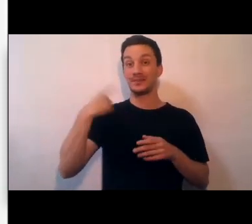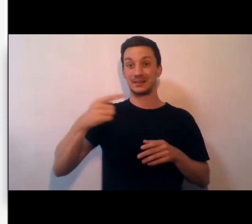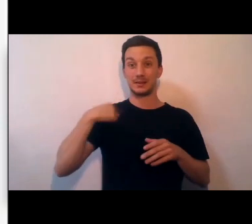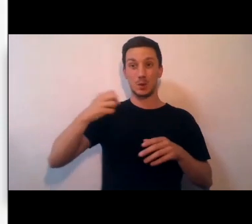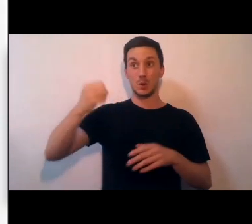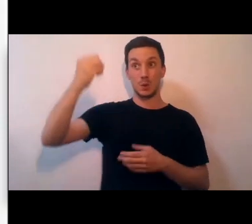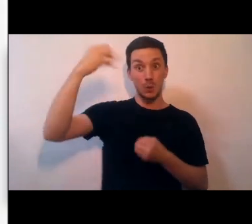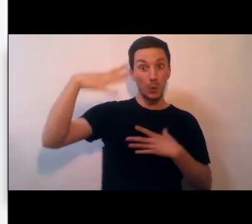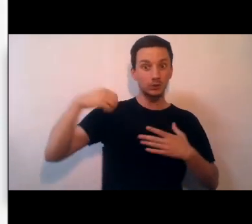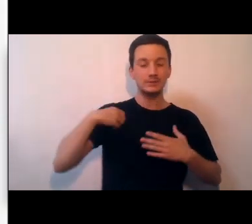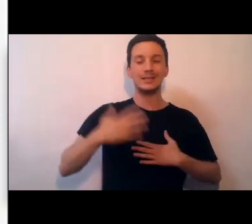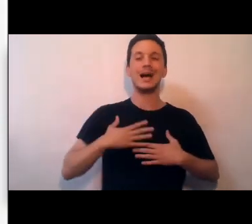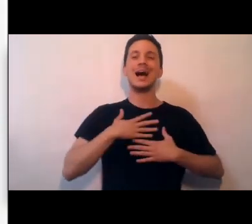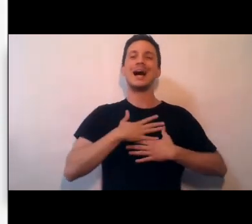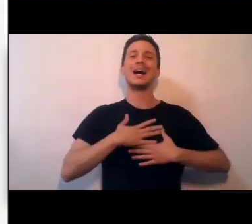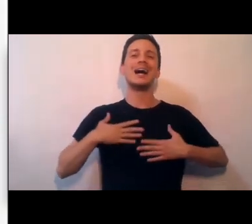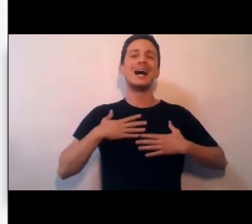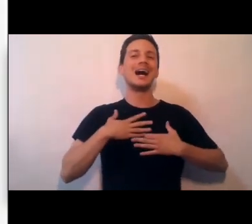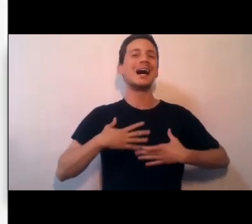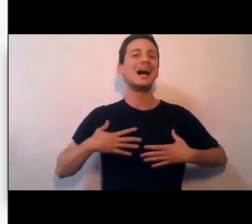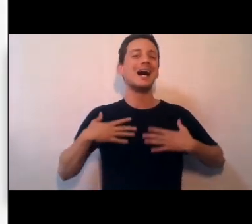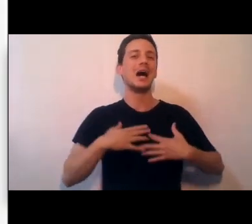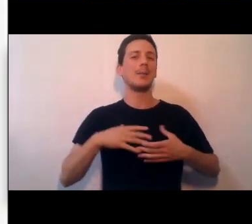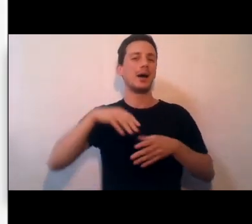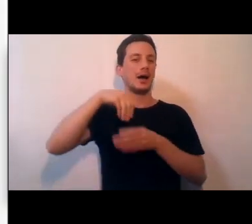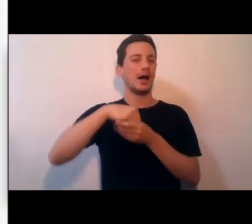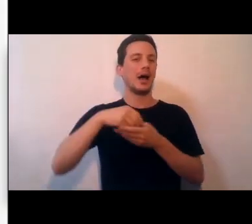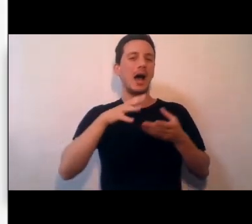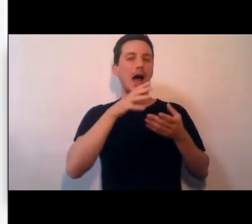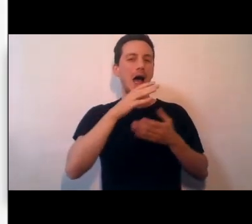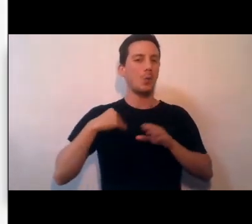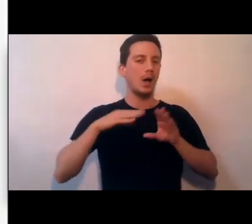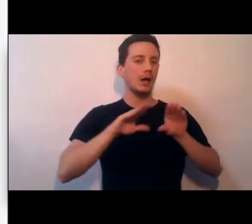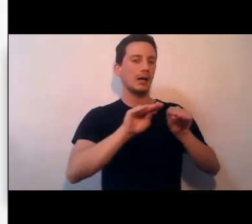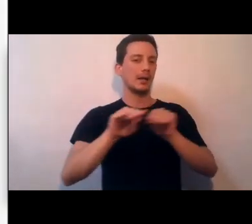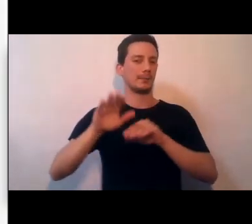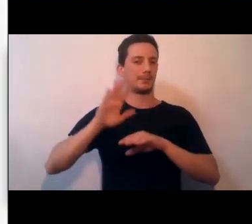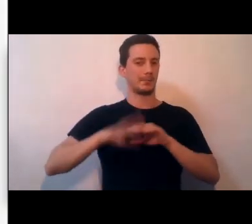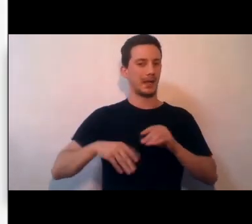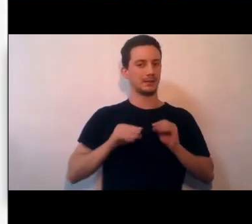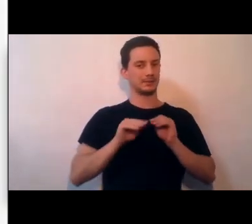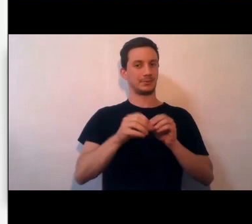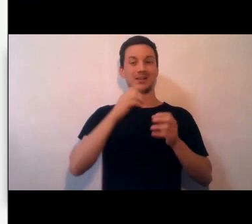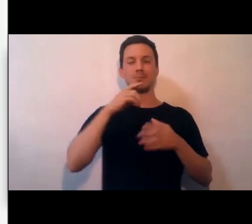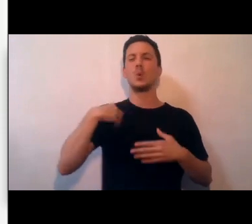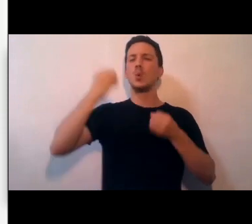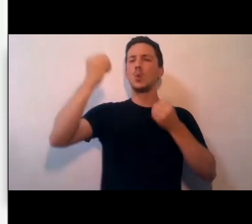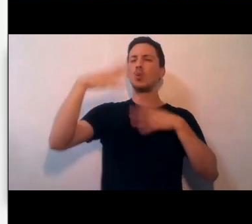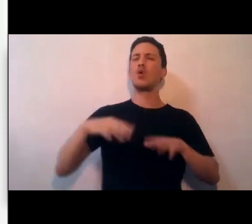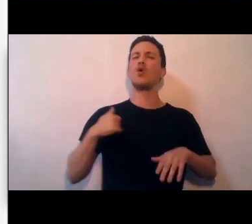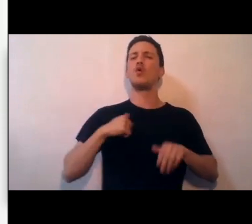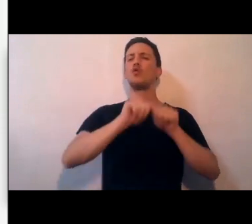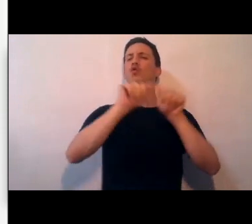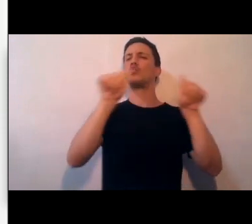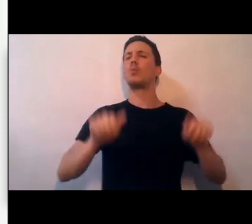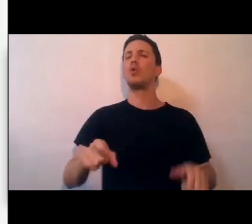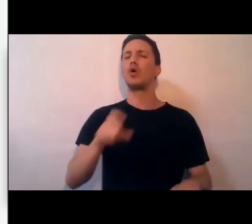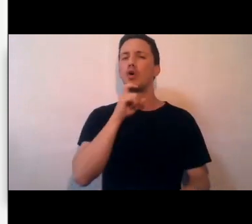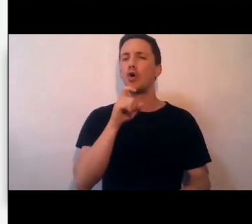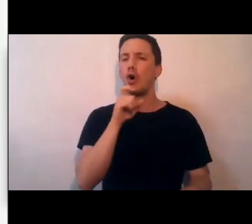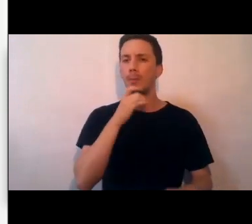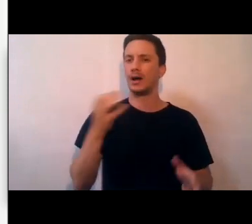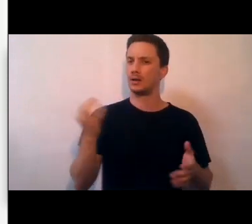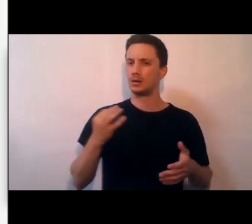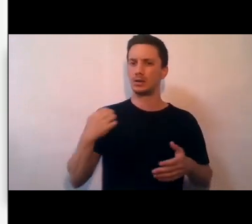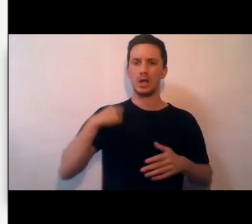las cremas hidratantes o de los tratamientos que le tengamos que poner. Entonces, ¿cómo debe ser este baño? Hemos dicho que es diario, pero este baño tiene que